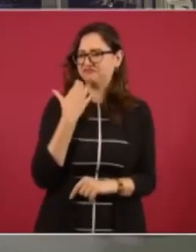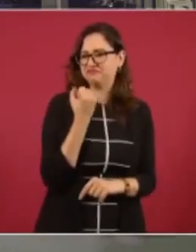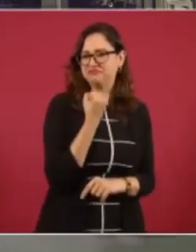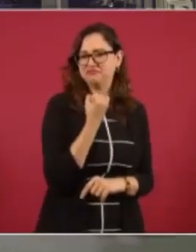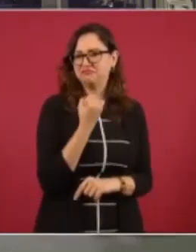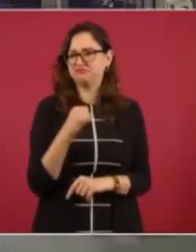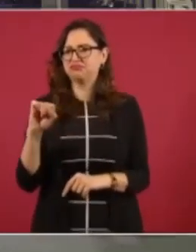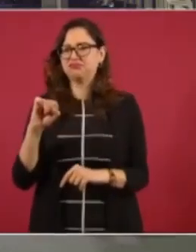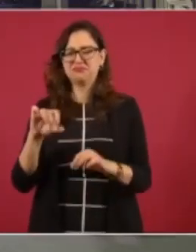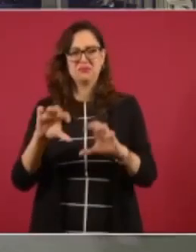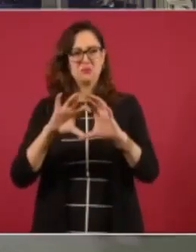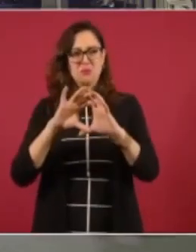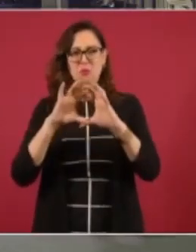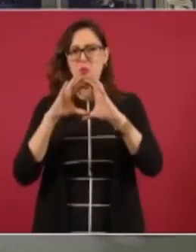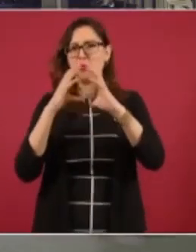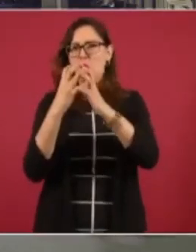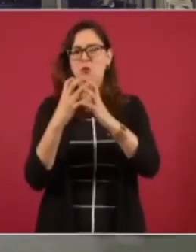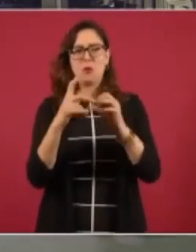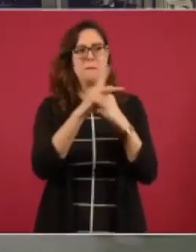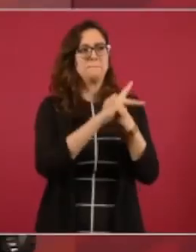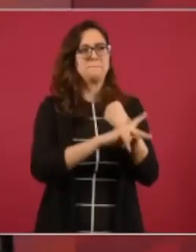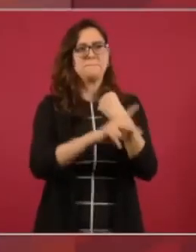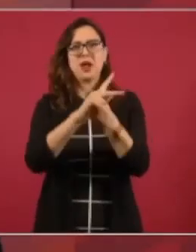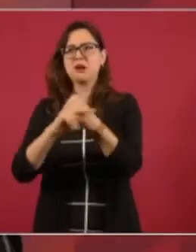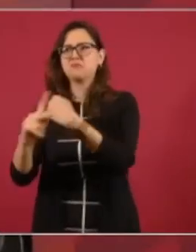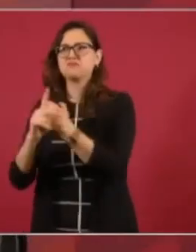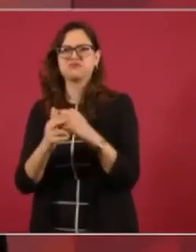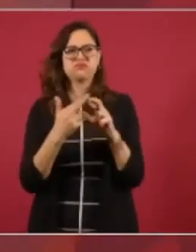de modo que vamos a seguir